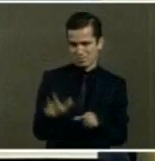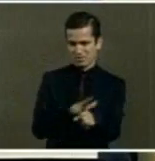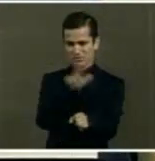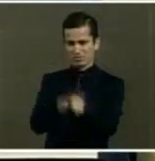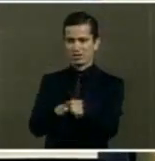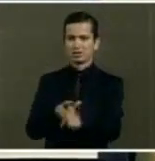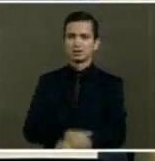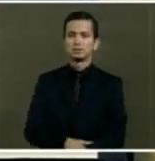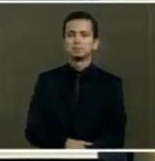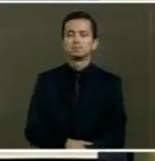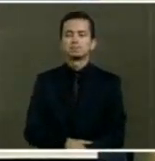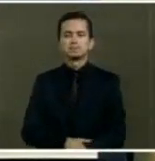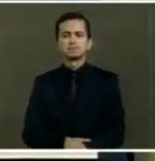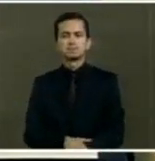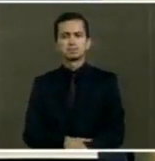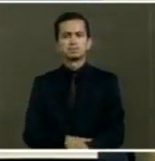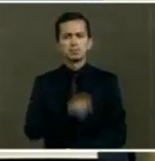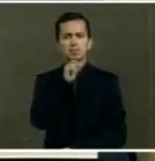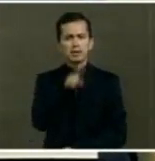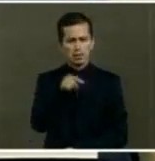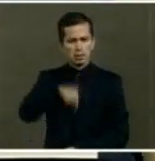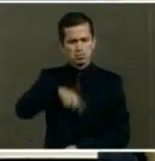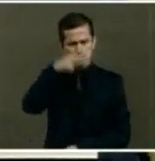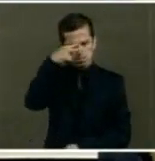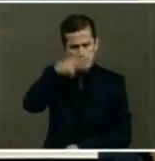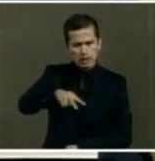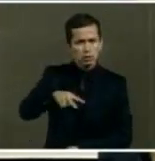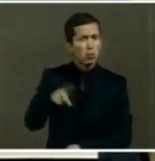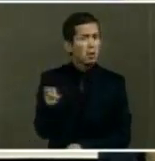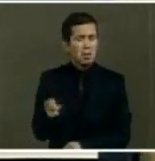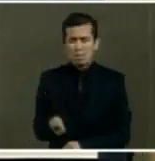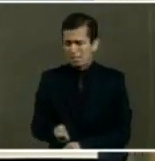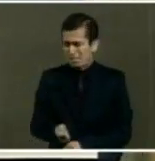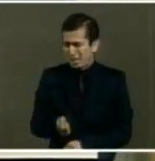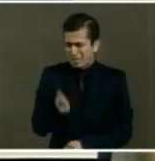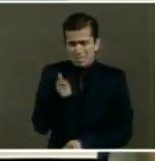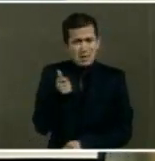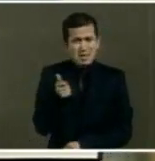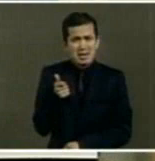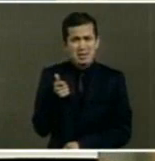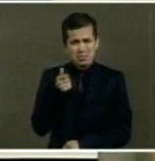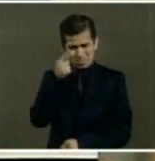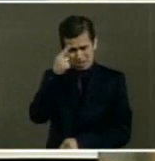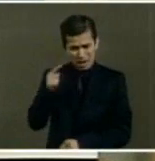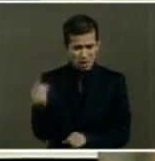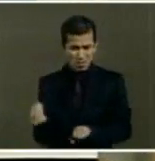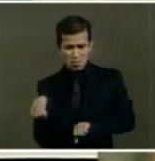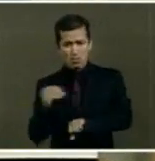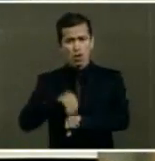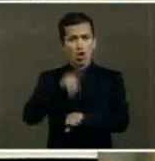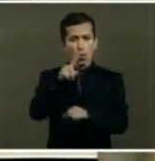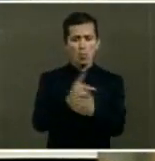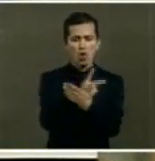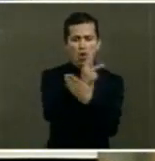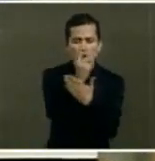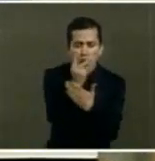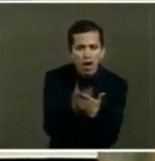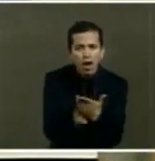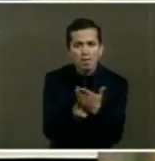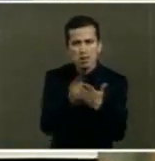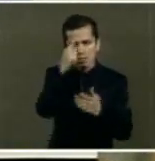nuestro país fue el primero entre los países en desarrollo en poner en marcha un programa especial contra el cambio